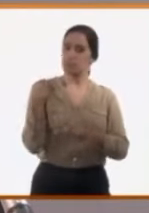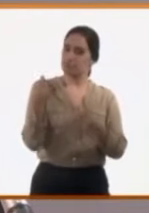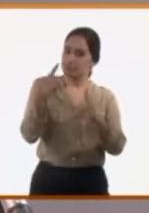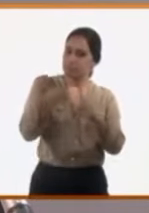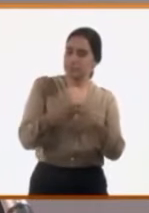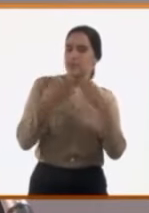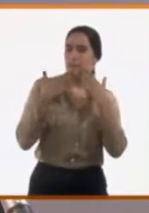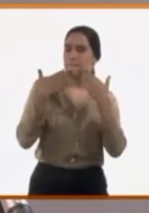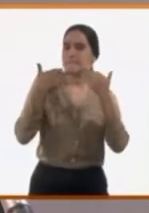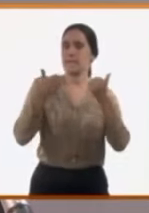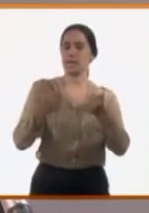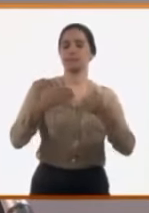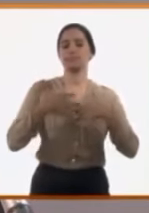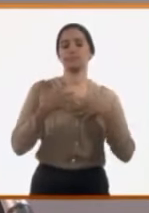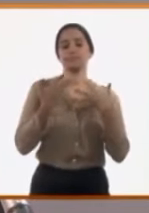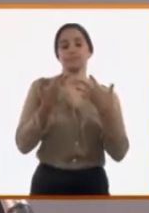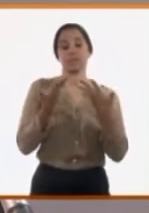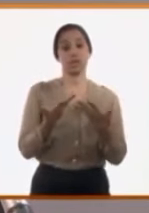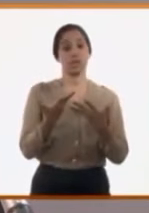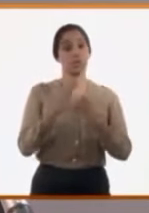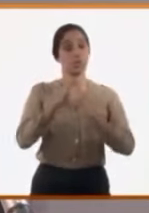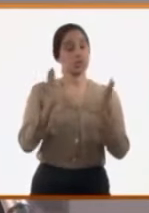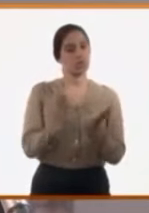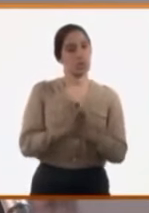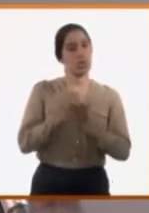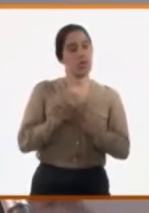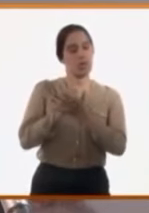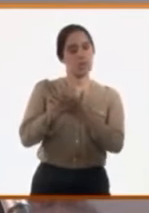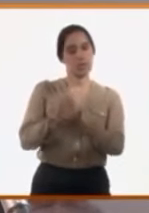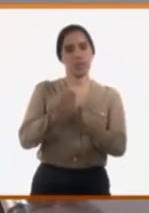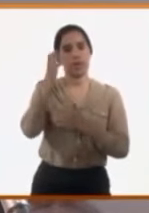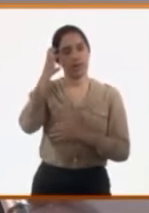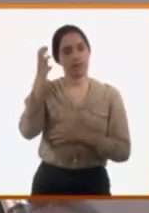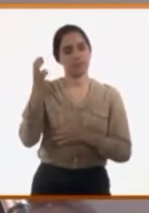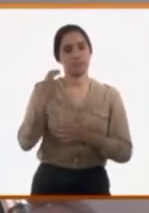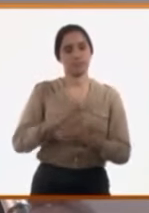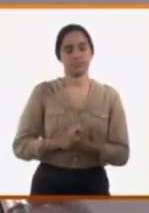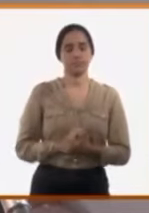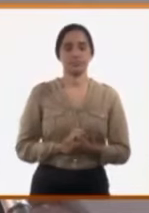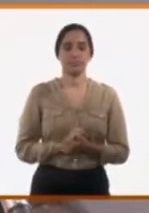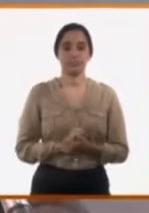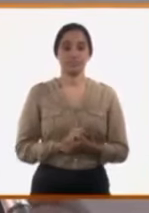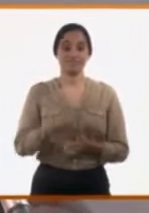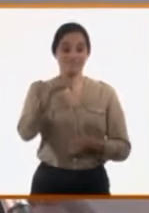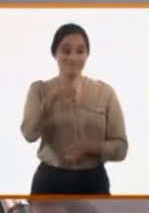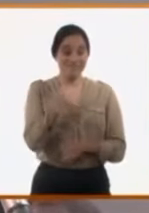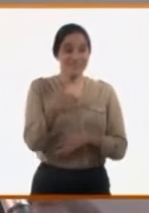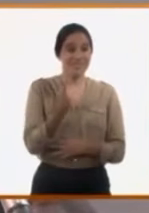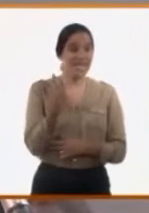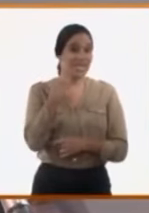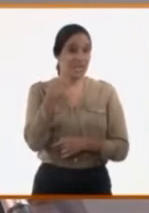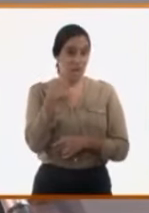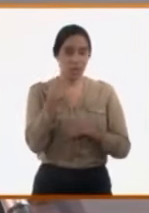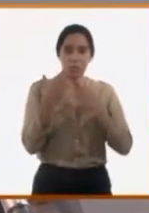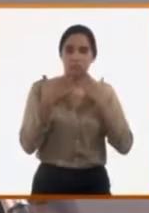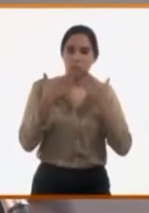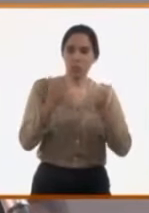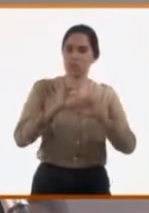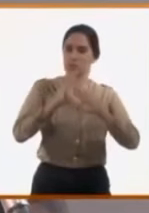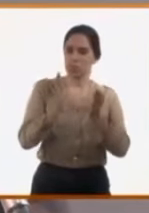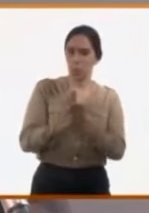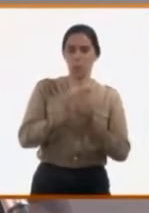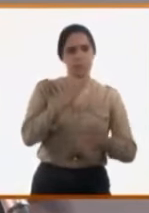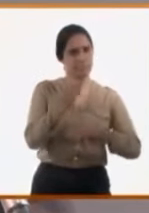orgulloso de que la haga el estado cubano sinceramente lo tengo que decir Bueno este año dentro de esas cosas que planteamos